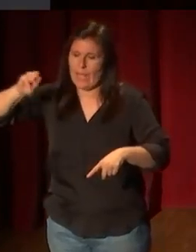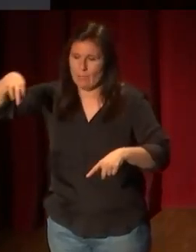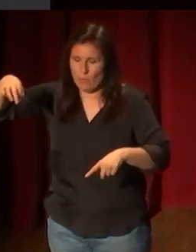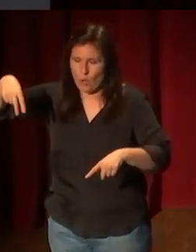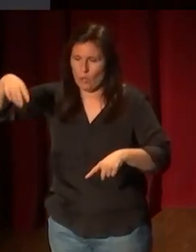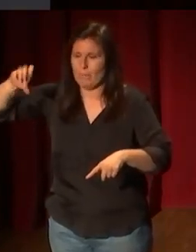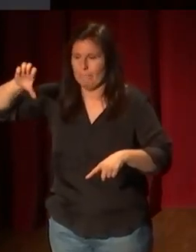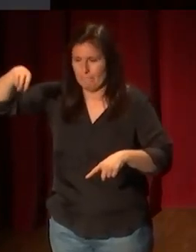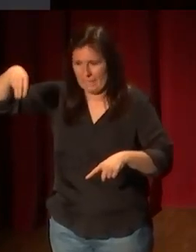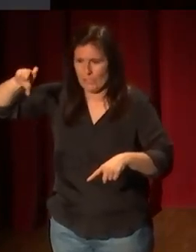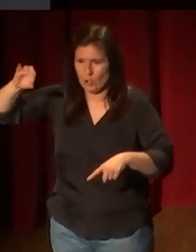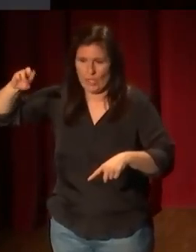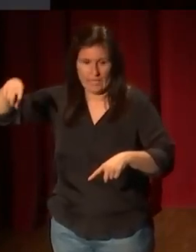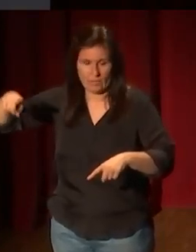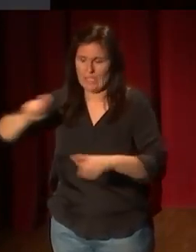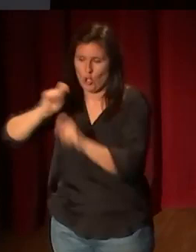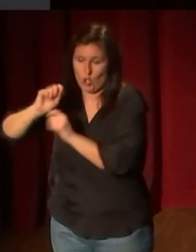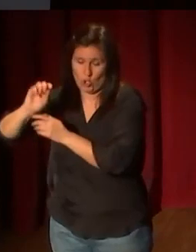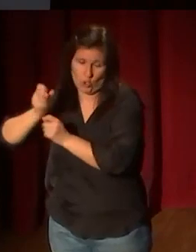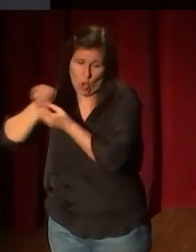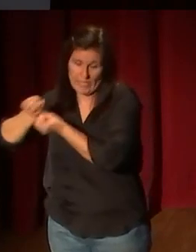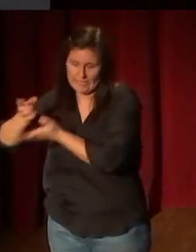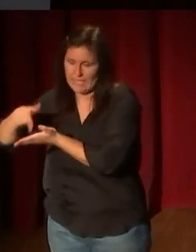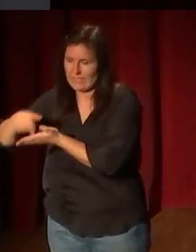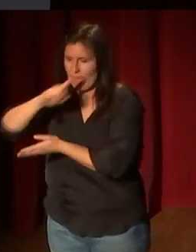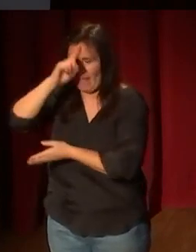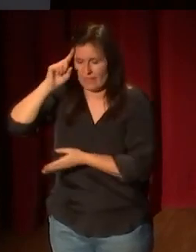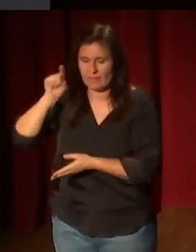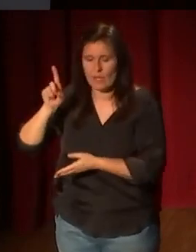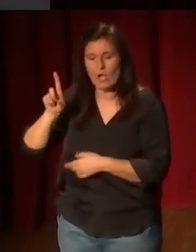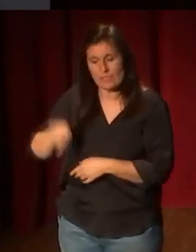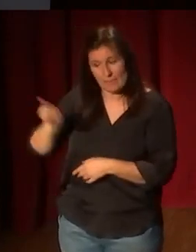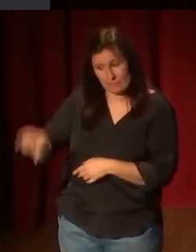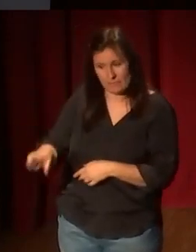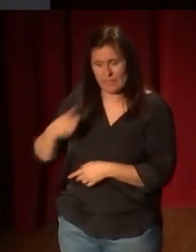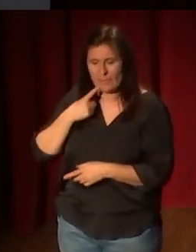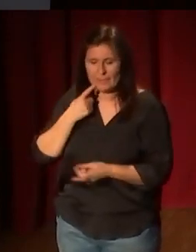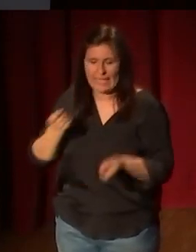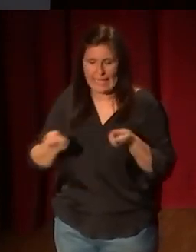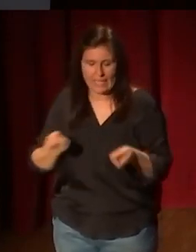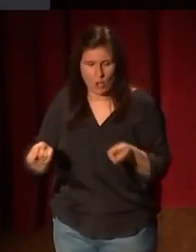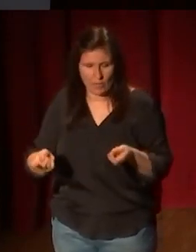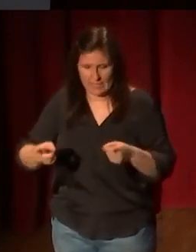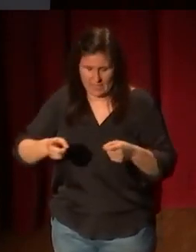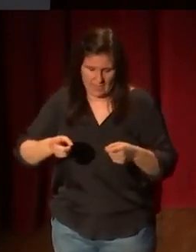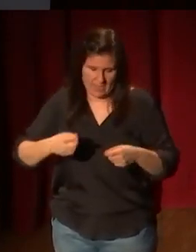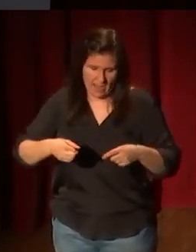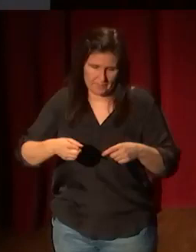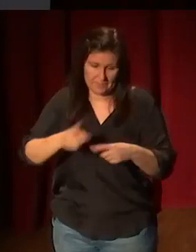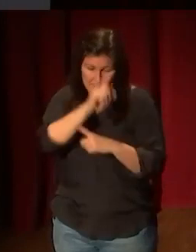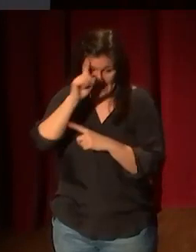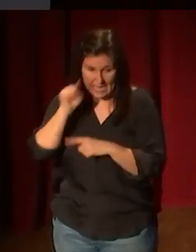conocemos como uno de los grandes cronistas de la villa de madrid pero que también era el regidor de la villa